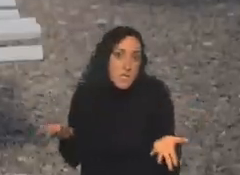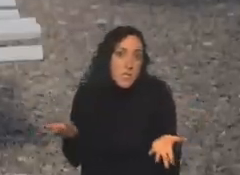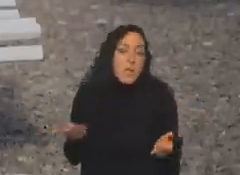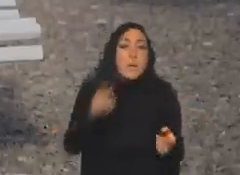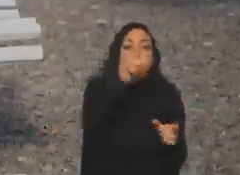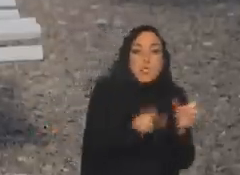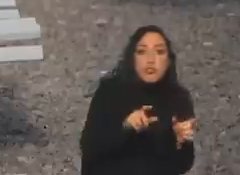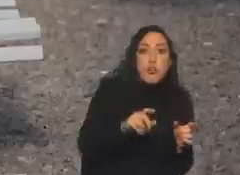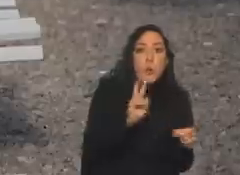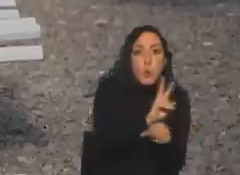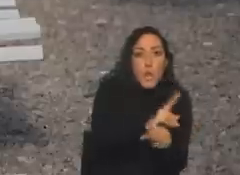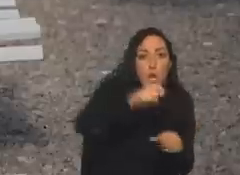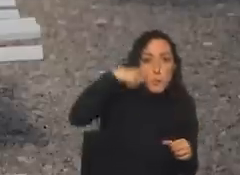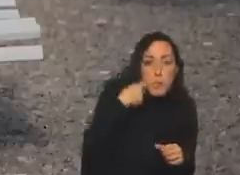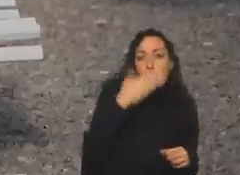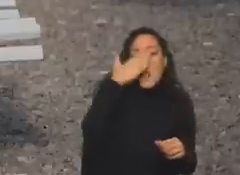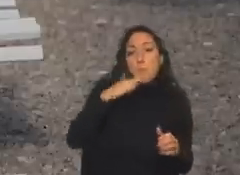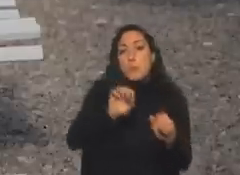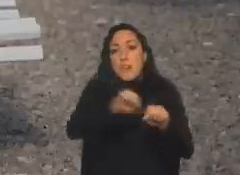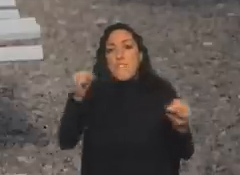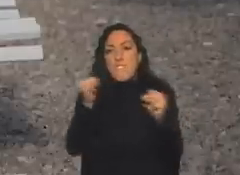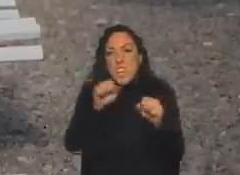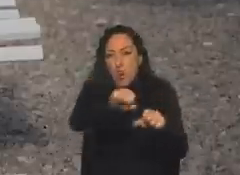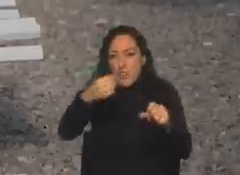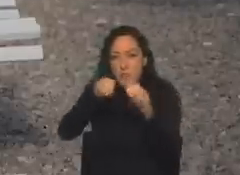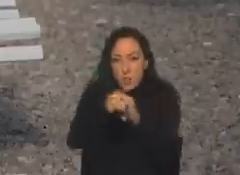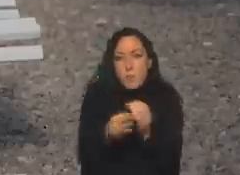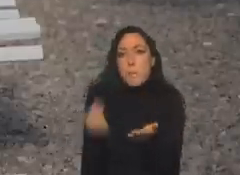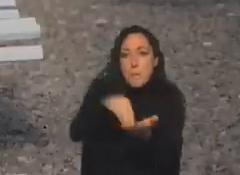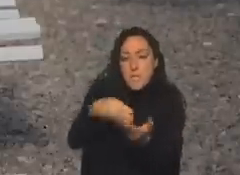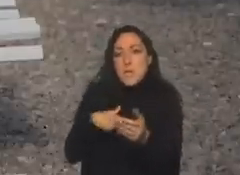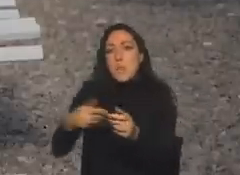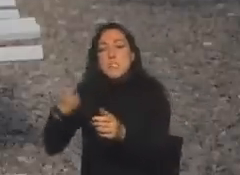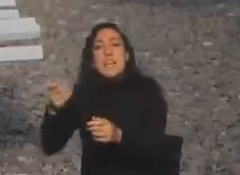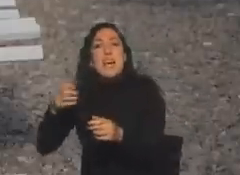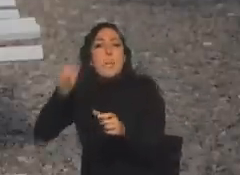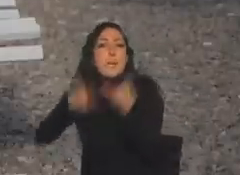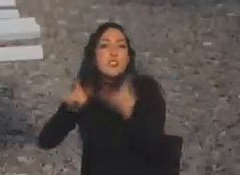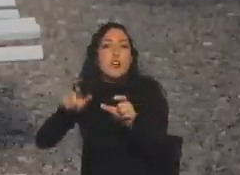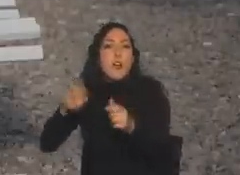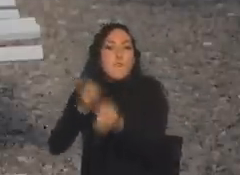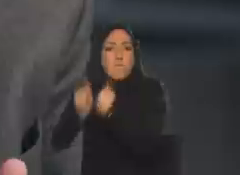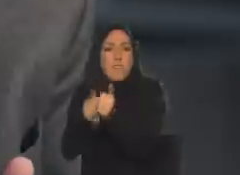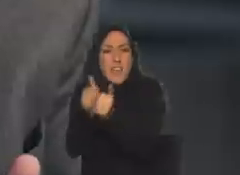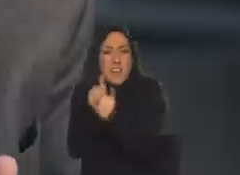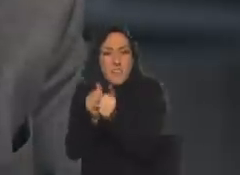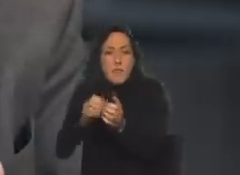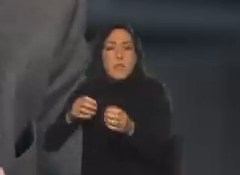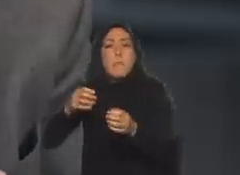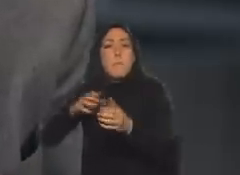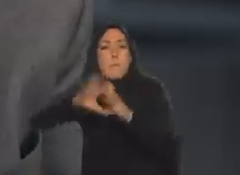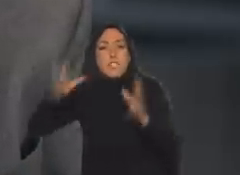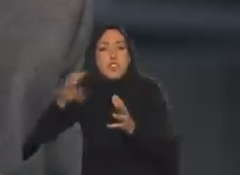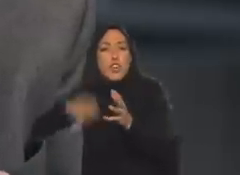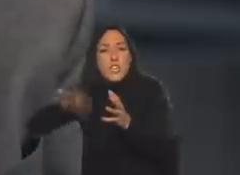invernador, pasa al frigorífico, el mayorista y la carnicería. O sea que ese producto pasó